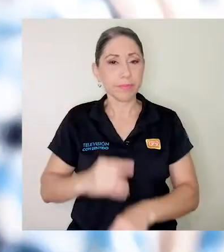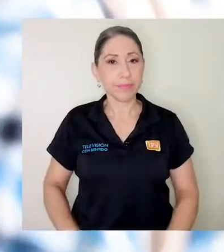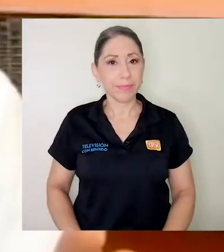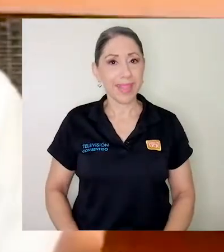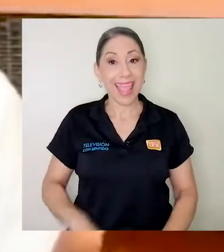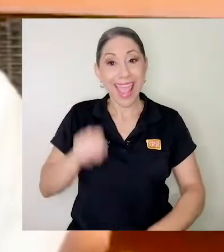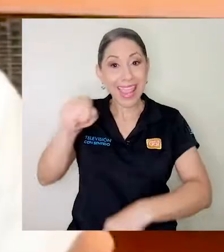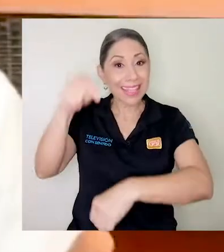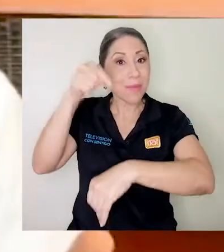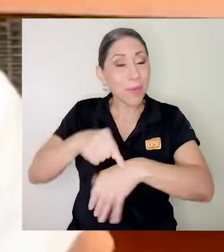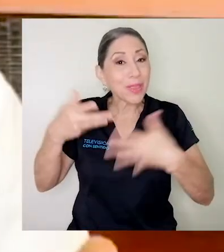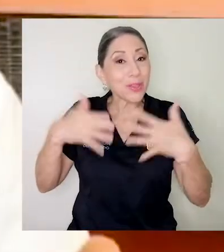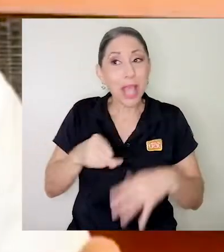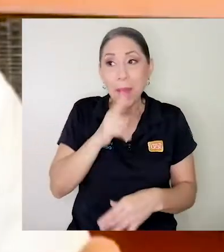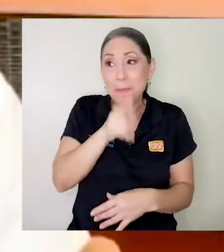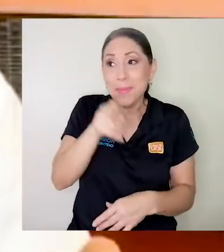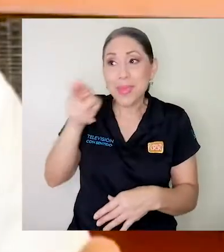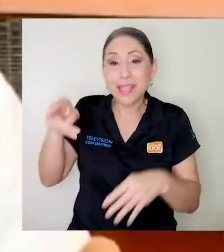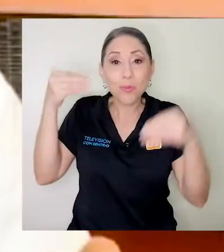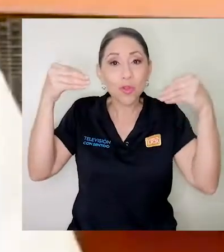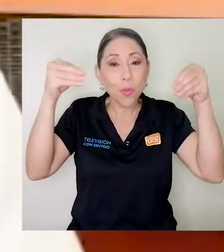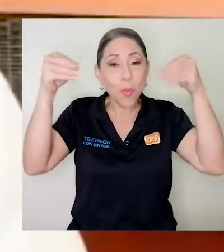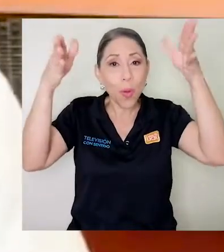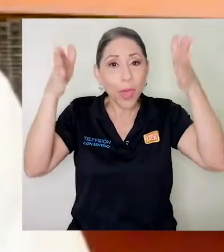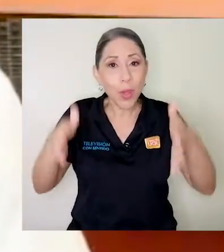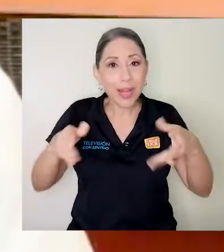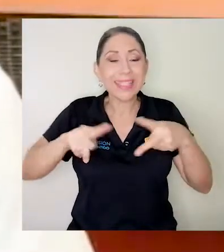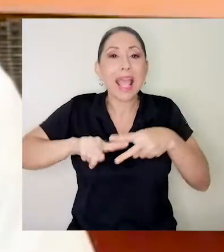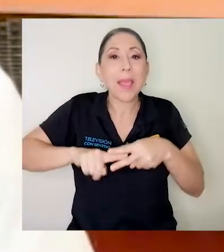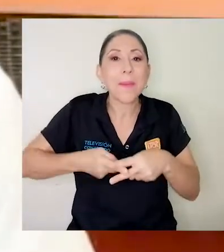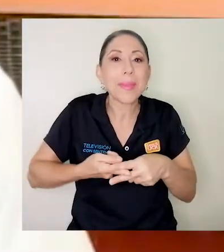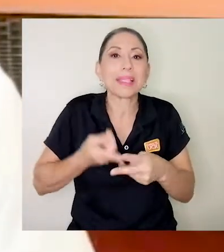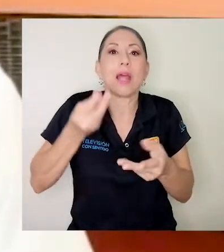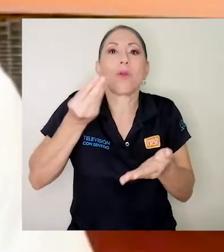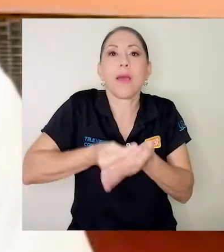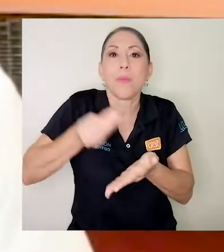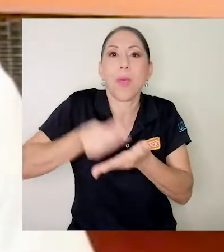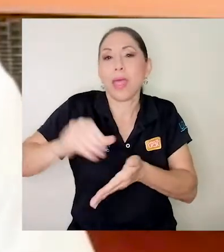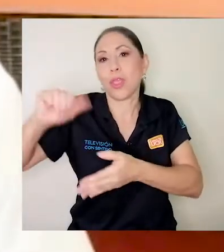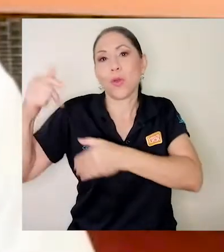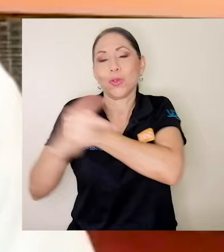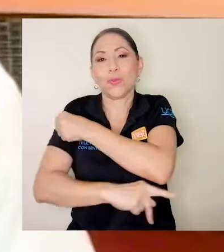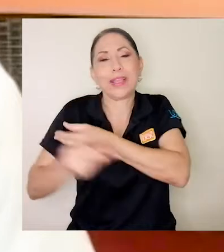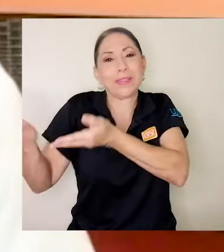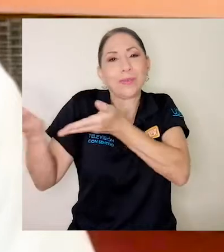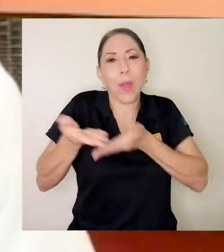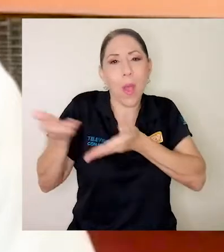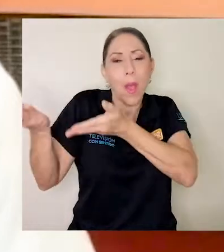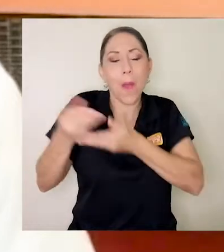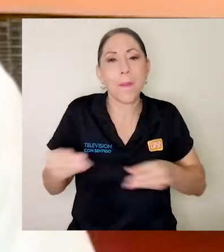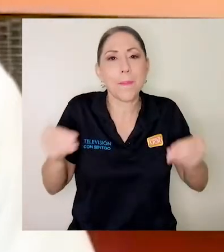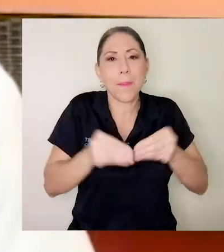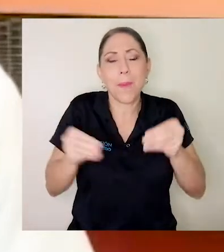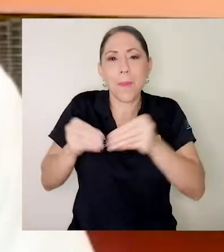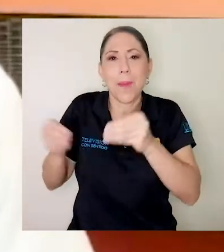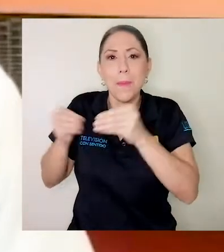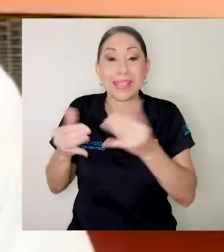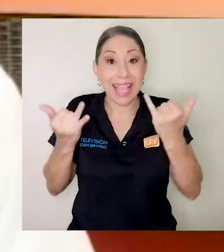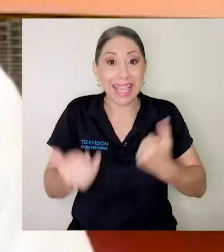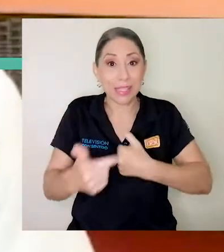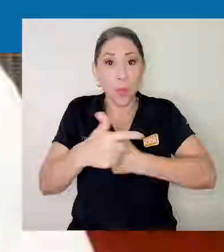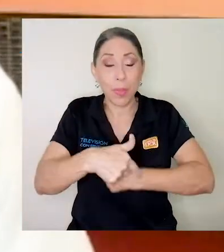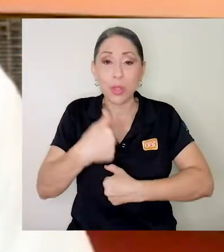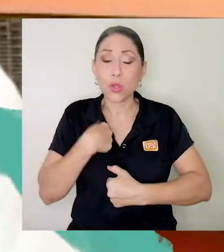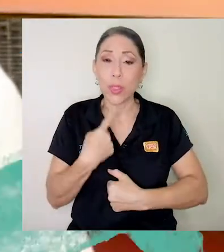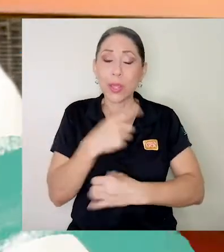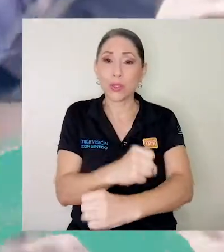ese momento, los mismos proveedores empezaron a importar cada vez más, y en este momento podría decir